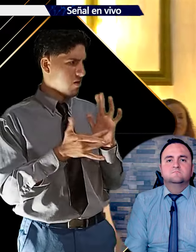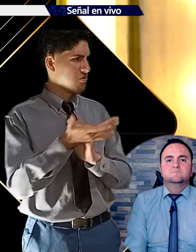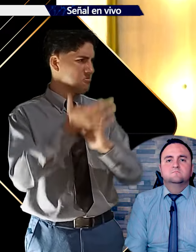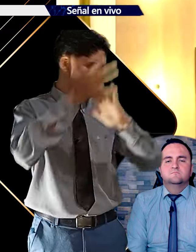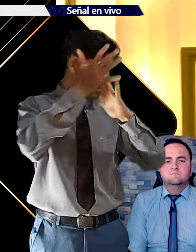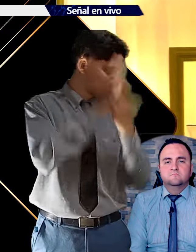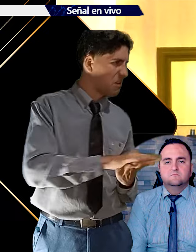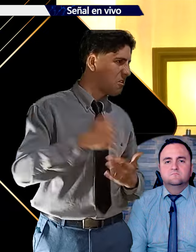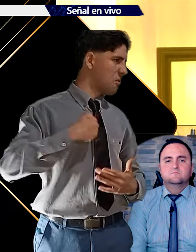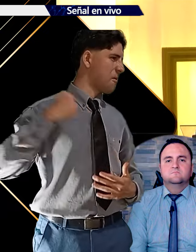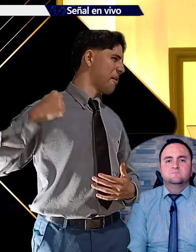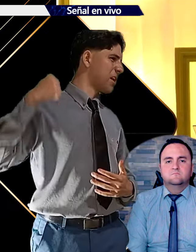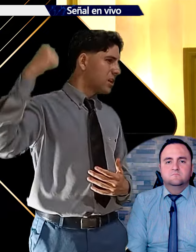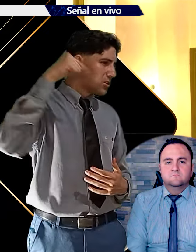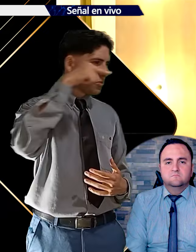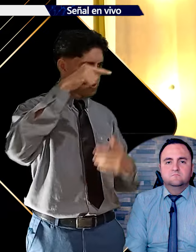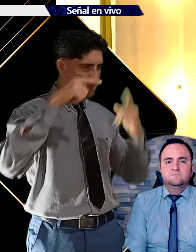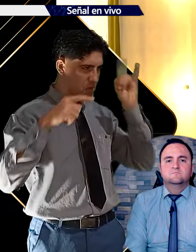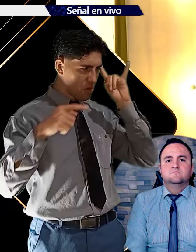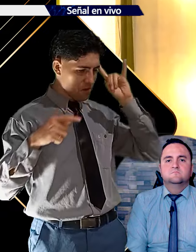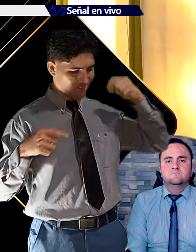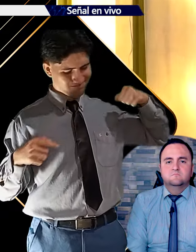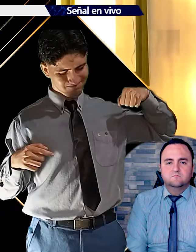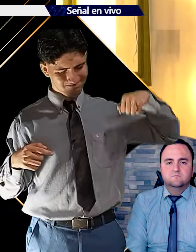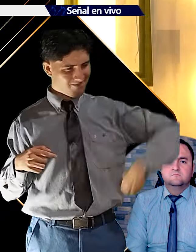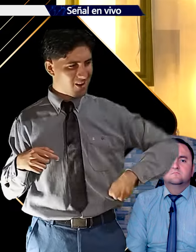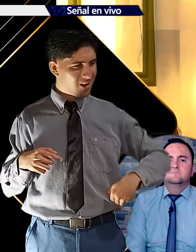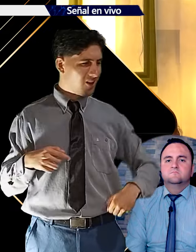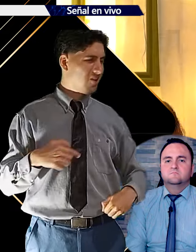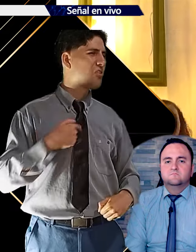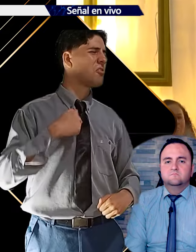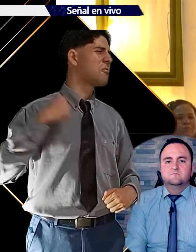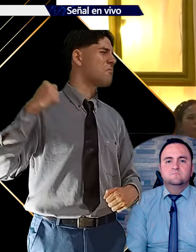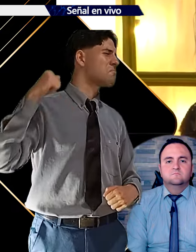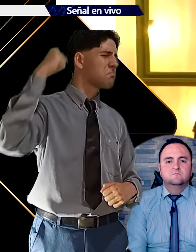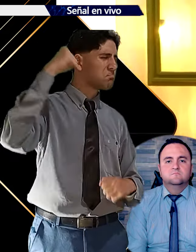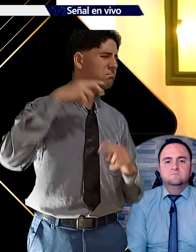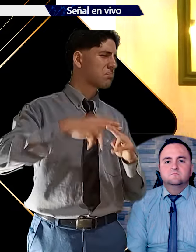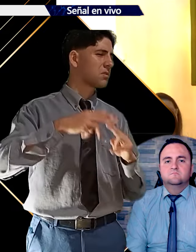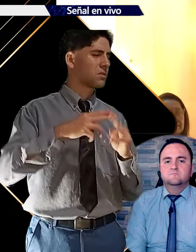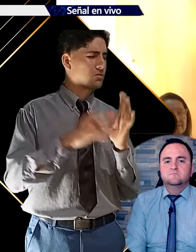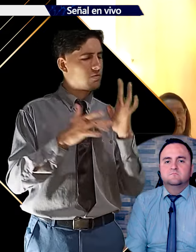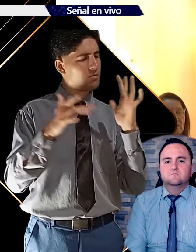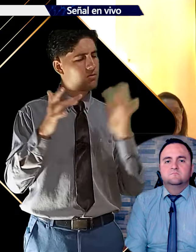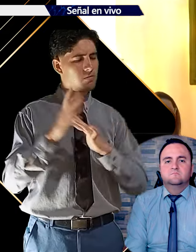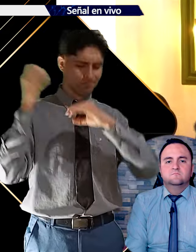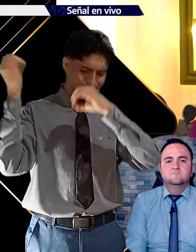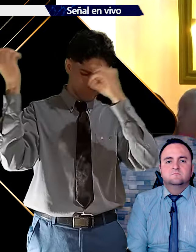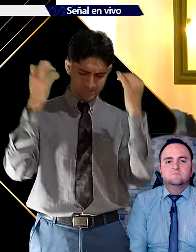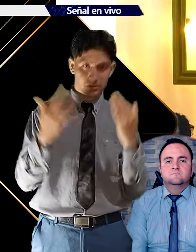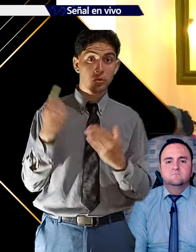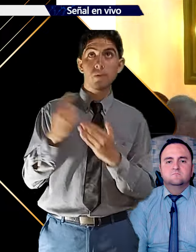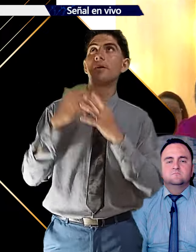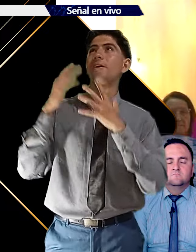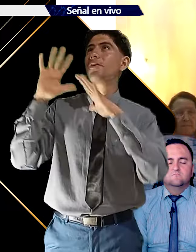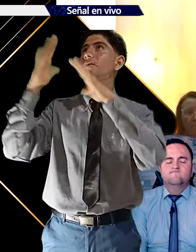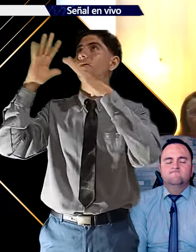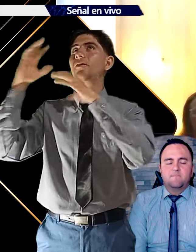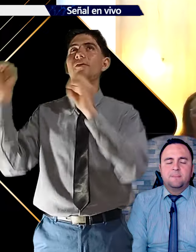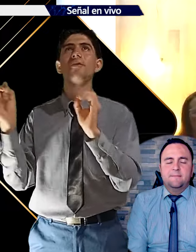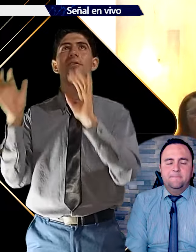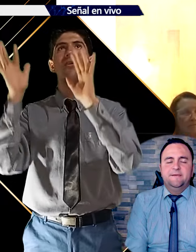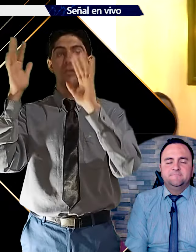no pida unción solamente para predicar. La Biblia dice: en todo tiempo sean blancos tus vestidos y no falte ungüento. O sea,